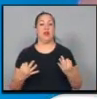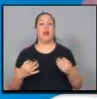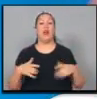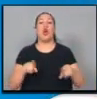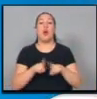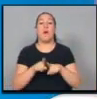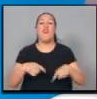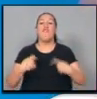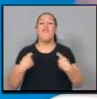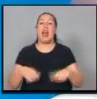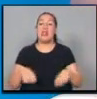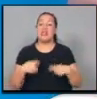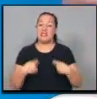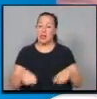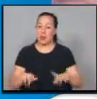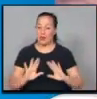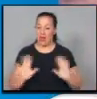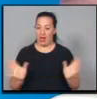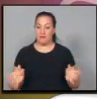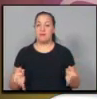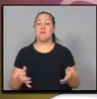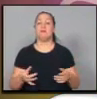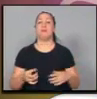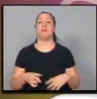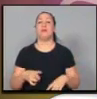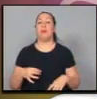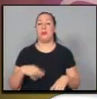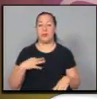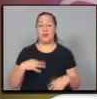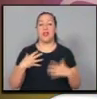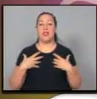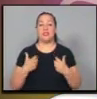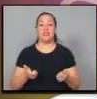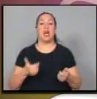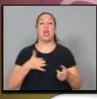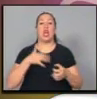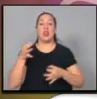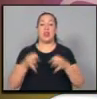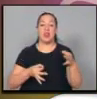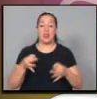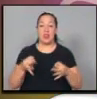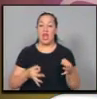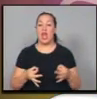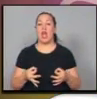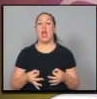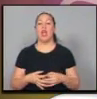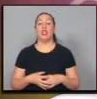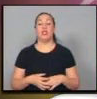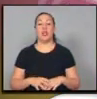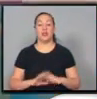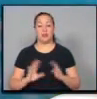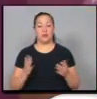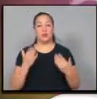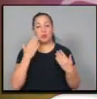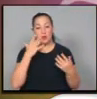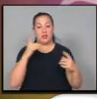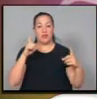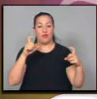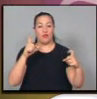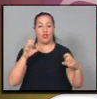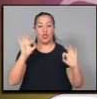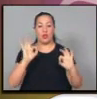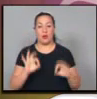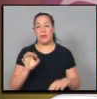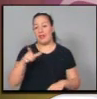flexibilidad y demás. Dice, he tenido una vida sana, hago dieta, tengo mis permitidos, y publicó todas estas fotos durante